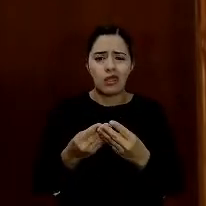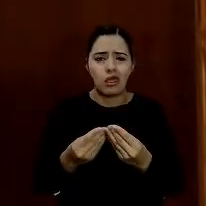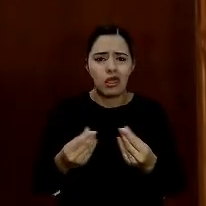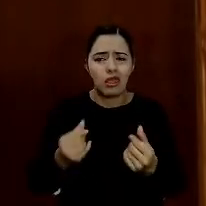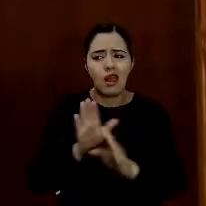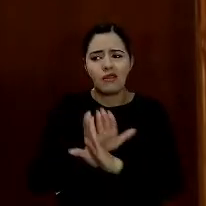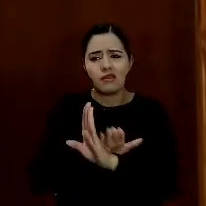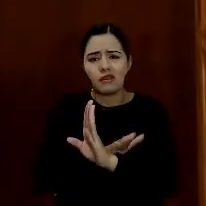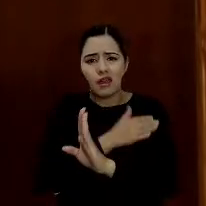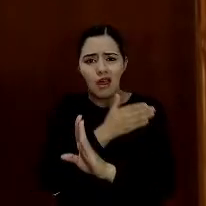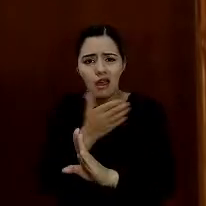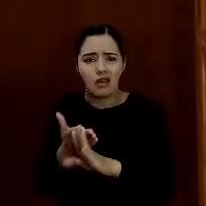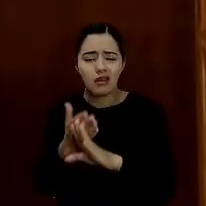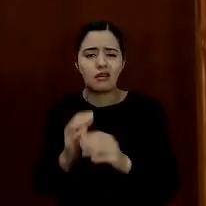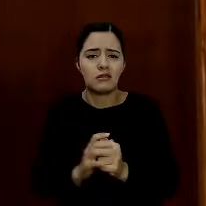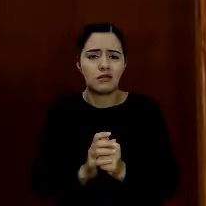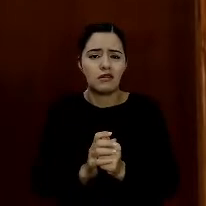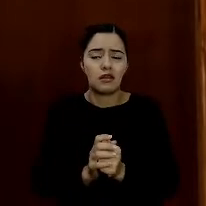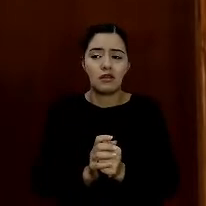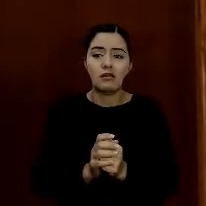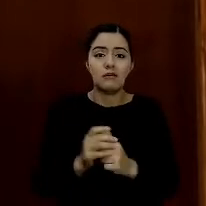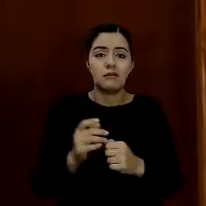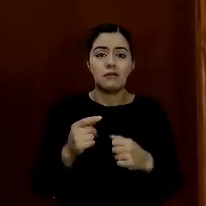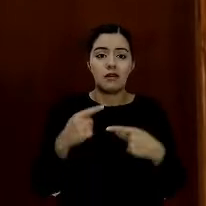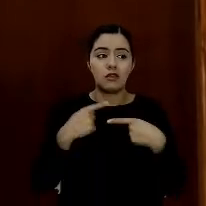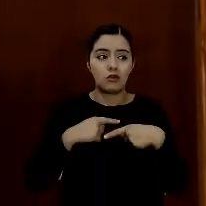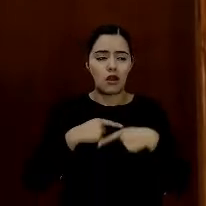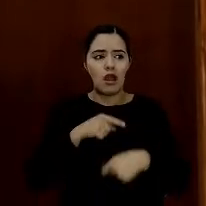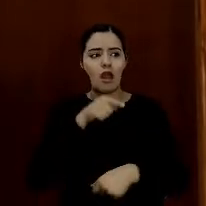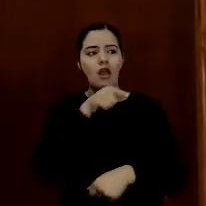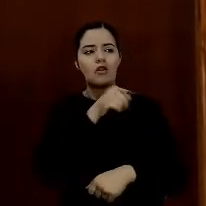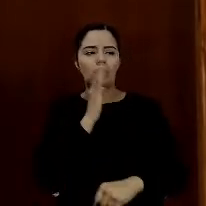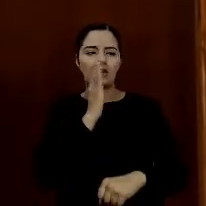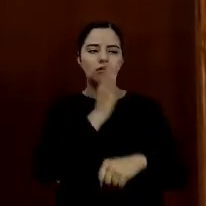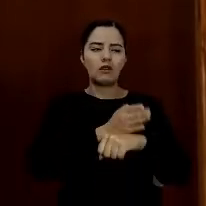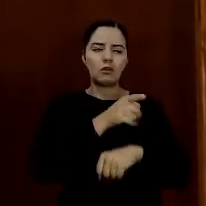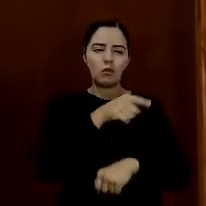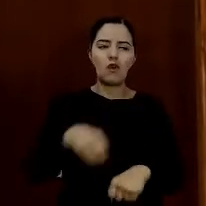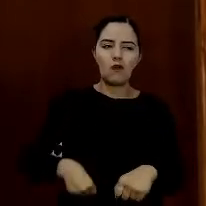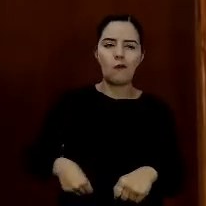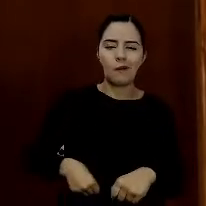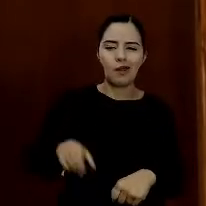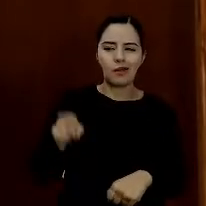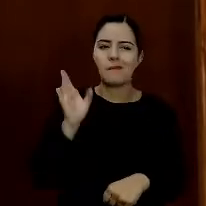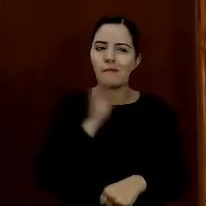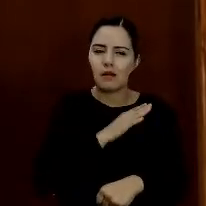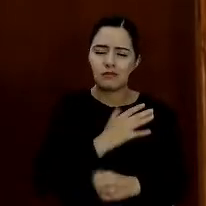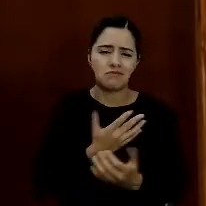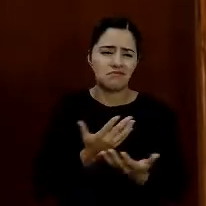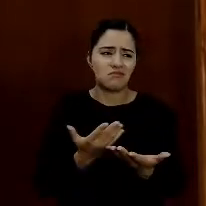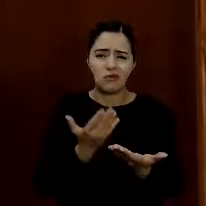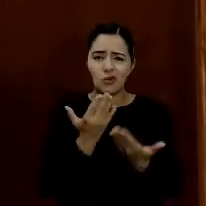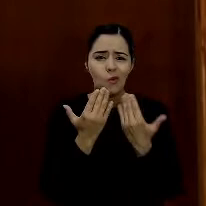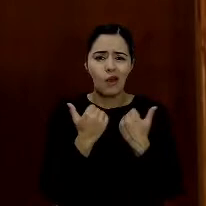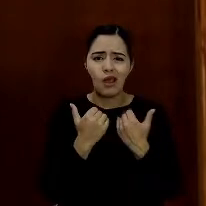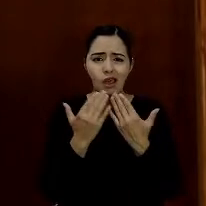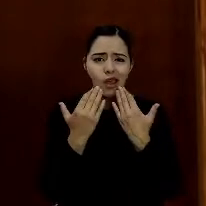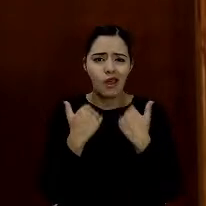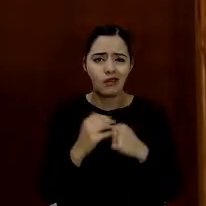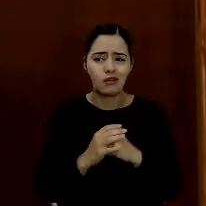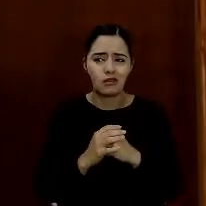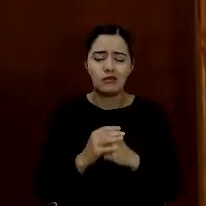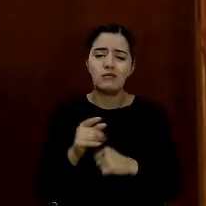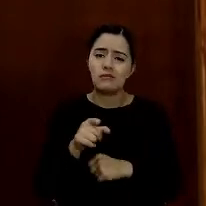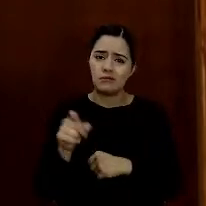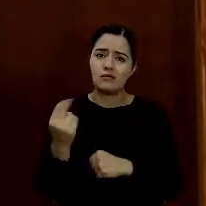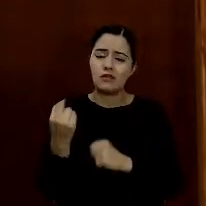dañan y nadie es señalado responsable de su existencia, preservación,